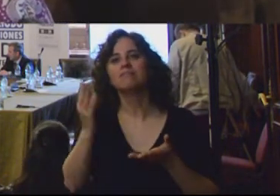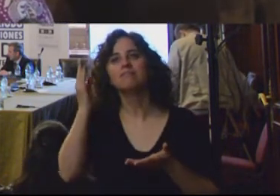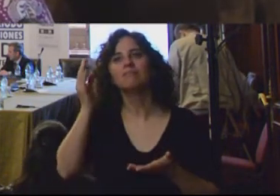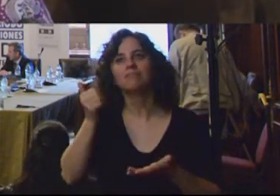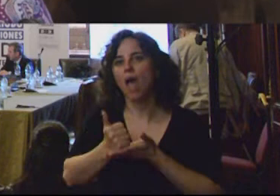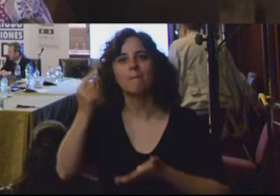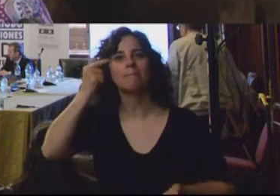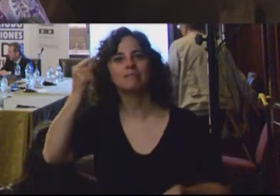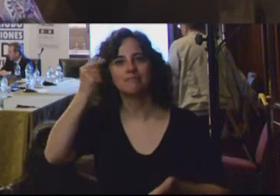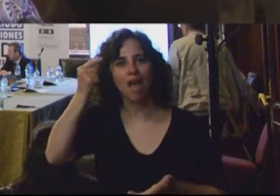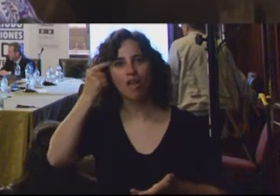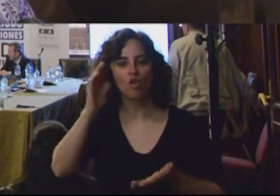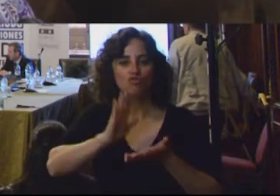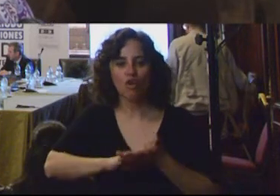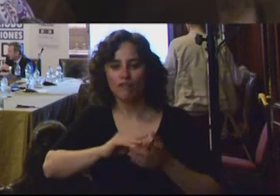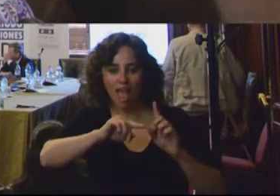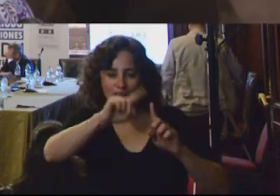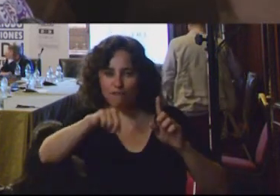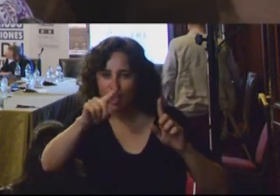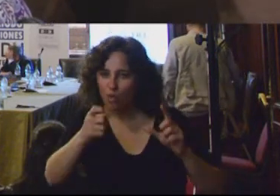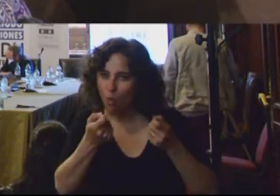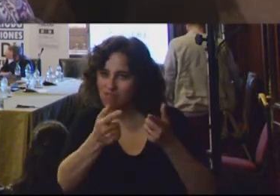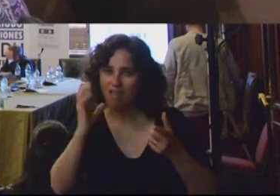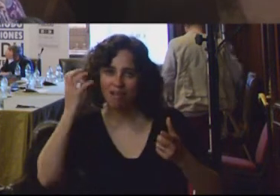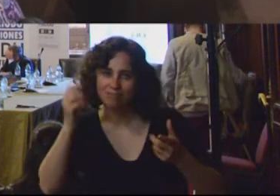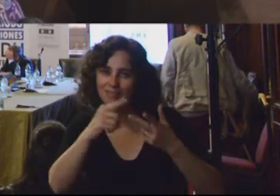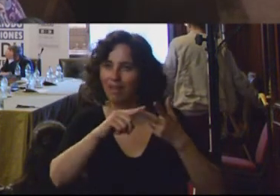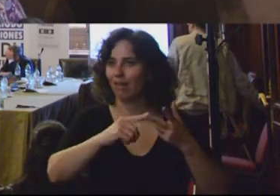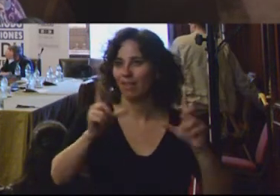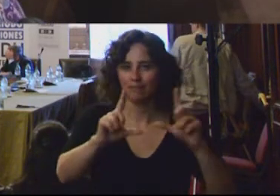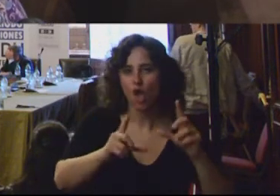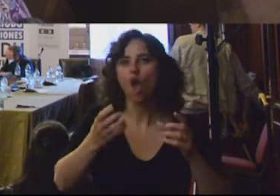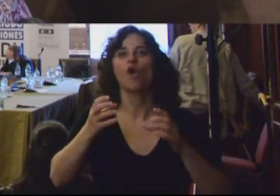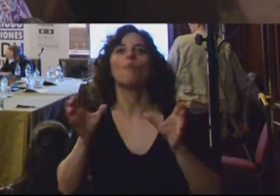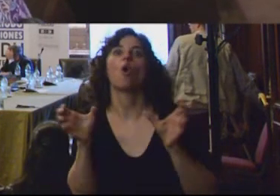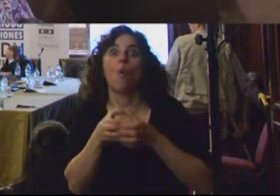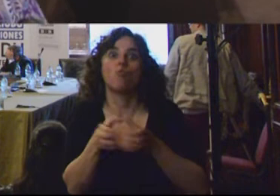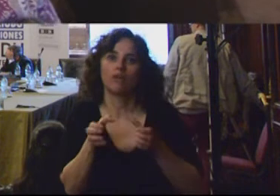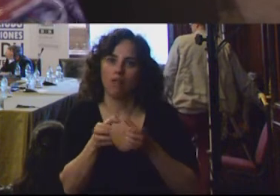de las frecuencias comunitarias para que